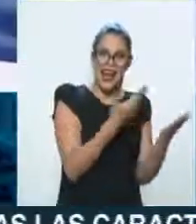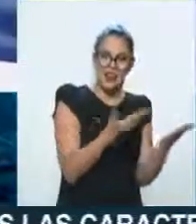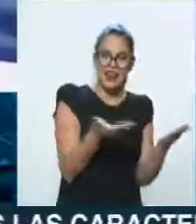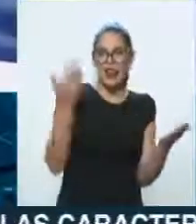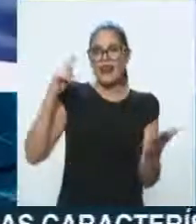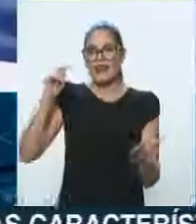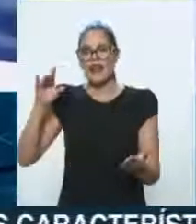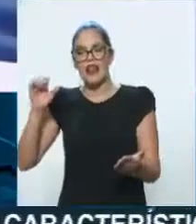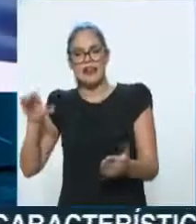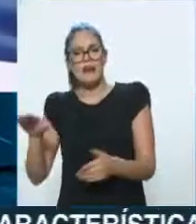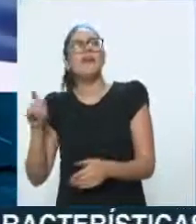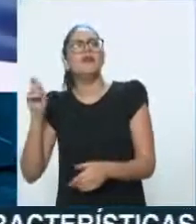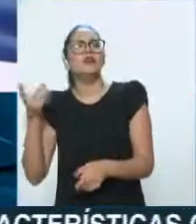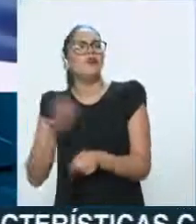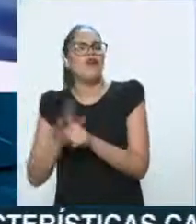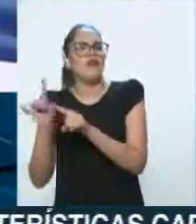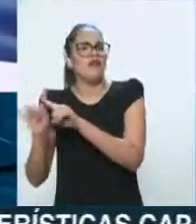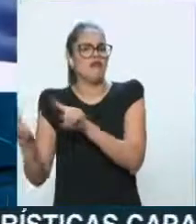Telecan.